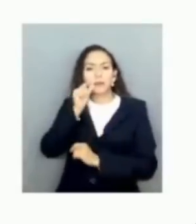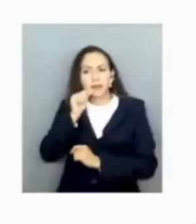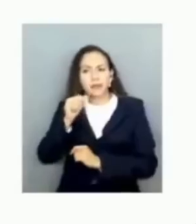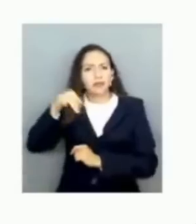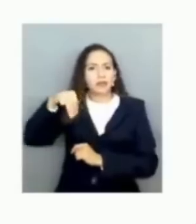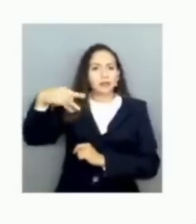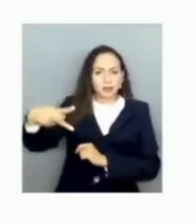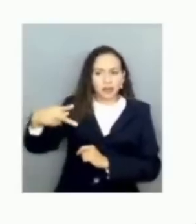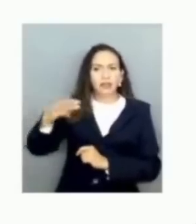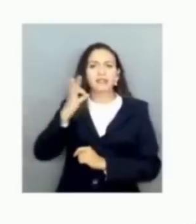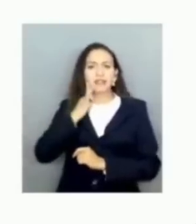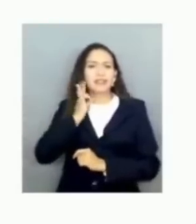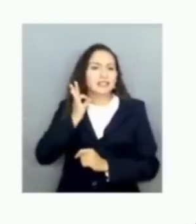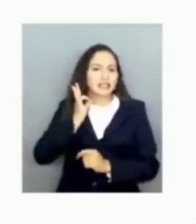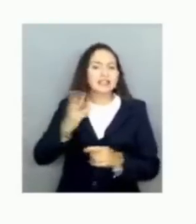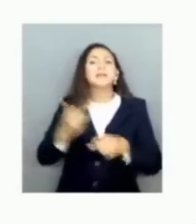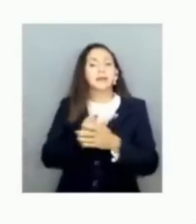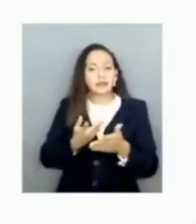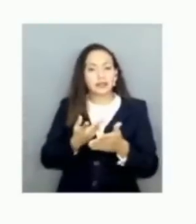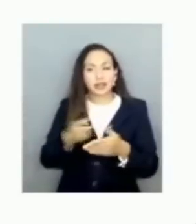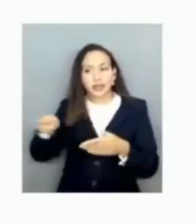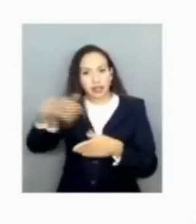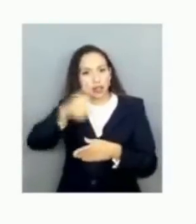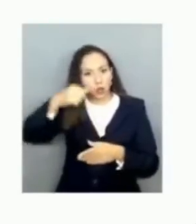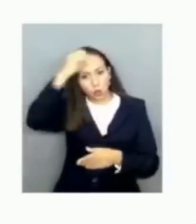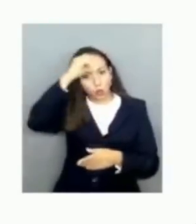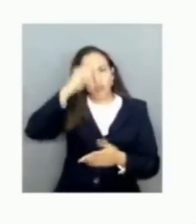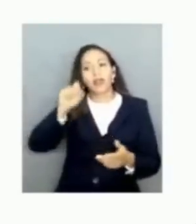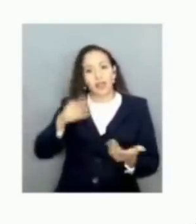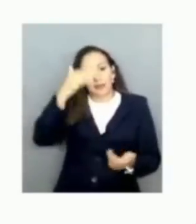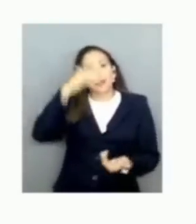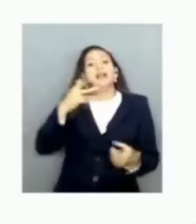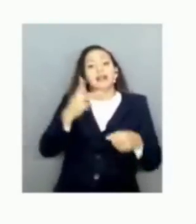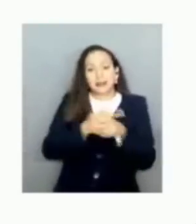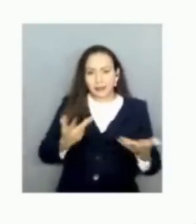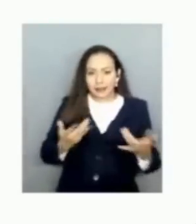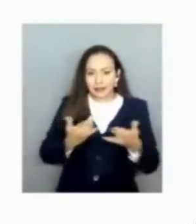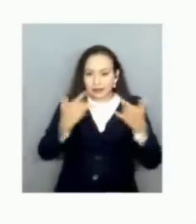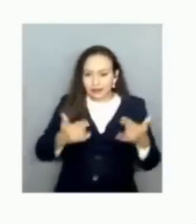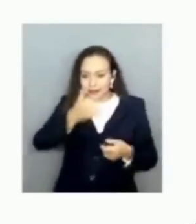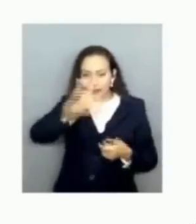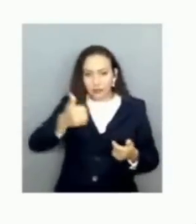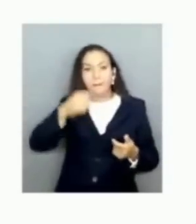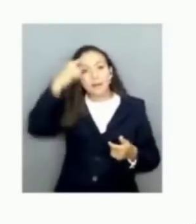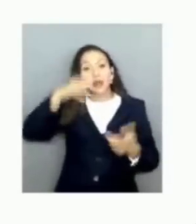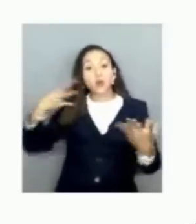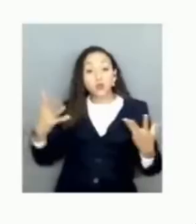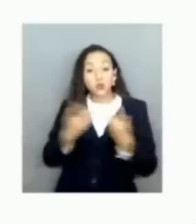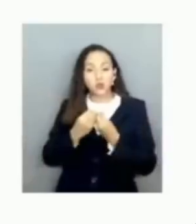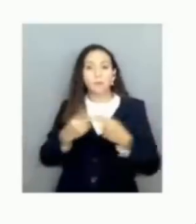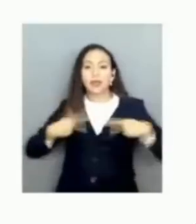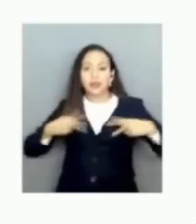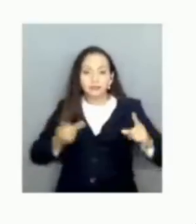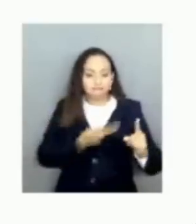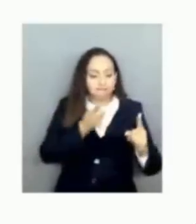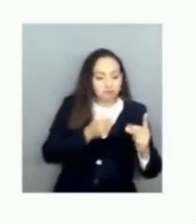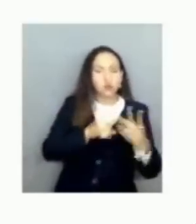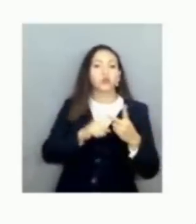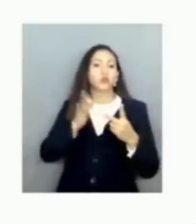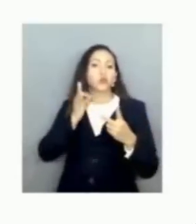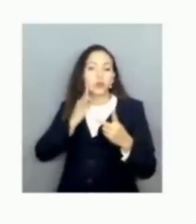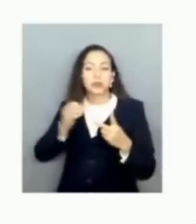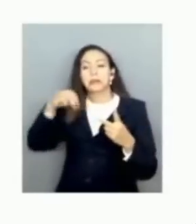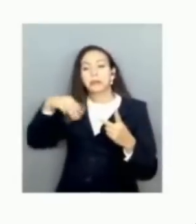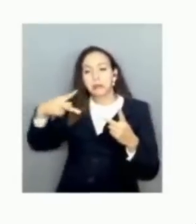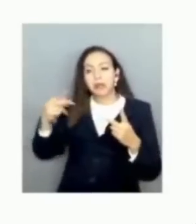mi iniciativa de acuerdo a mis facultades y estoy convencido de que hace falta la reforma al Poder